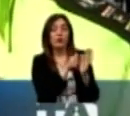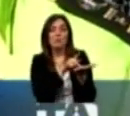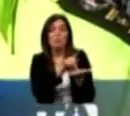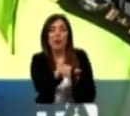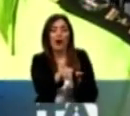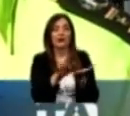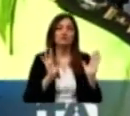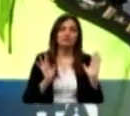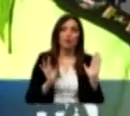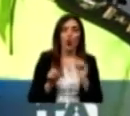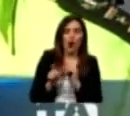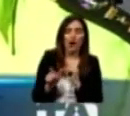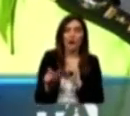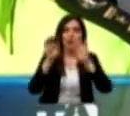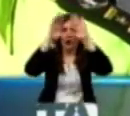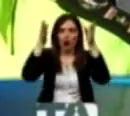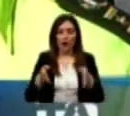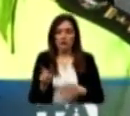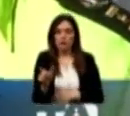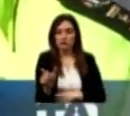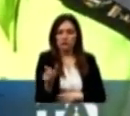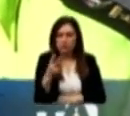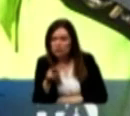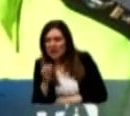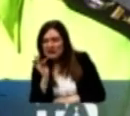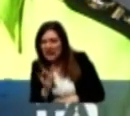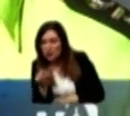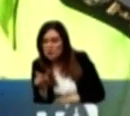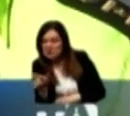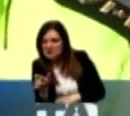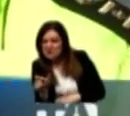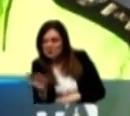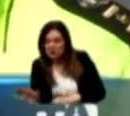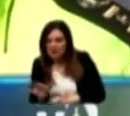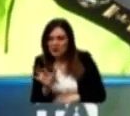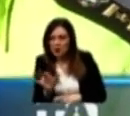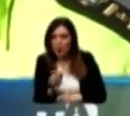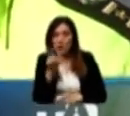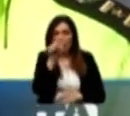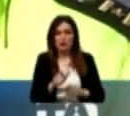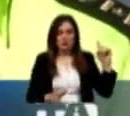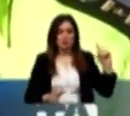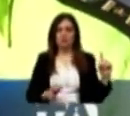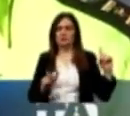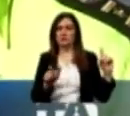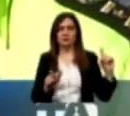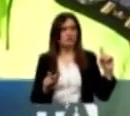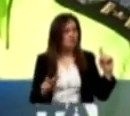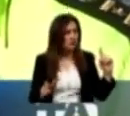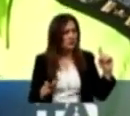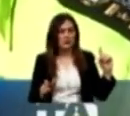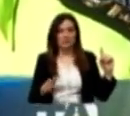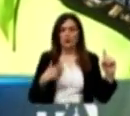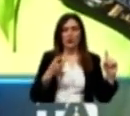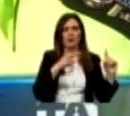crédito. Cuando vayamos al cajero automático, ver que no existan dispositivos, algún tipo de dispositivo extraño o personas junto a nosotros que cuando vean sacar nuestro